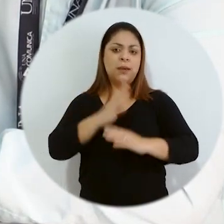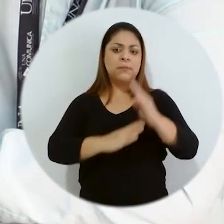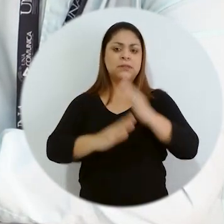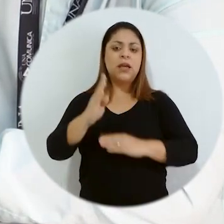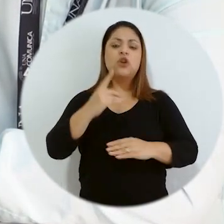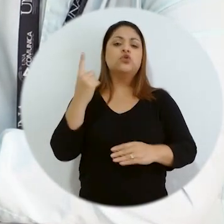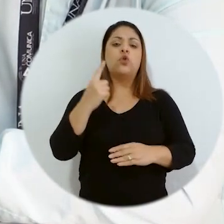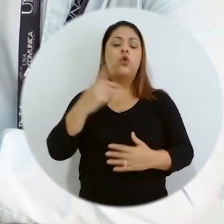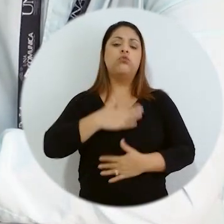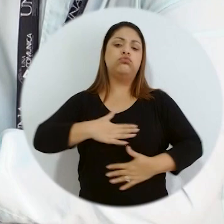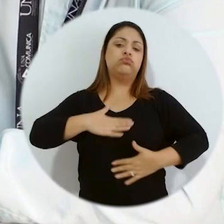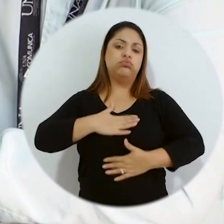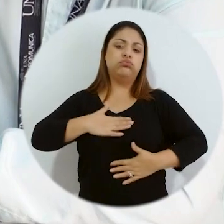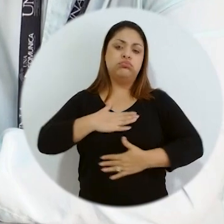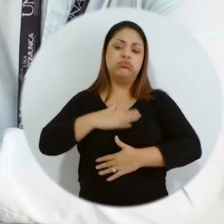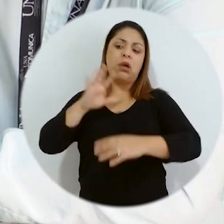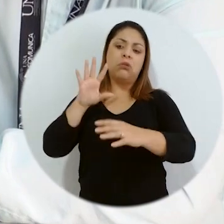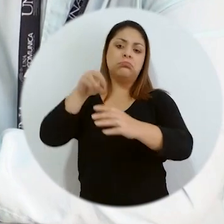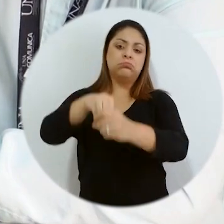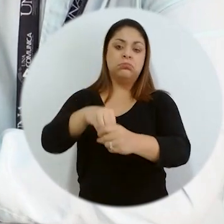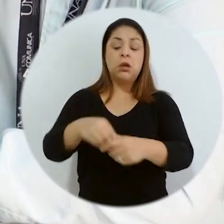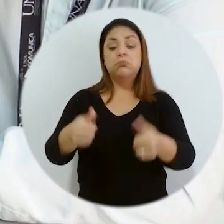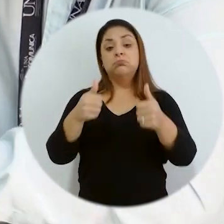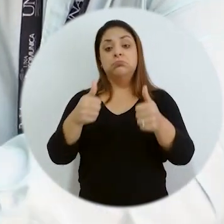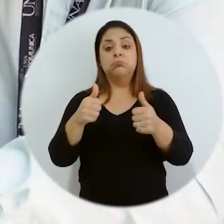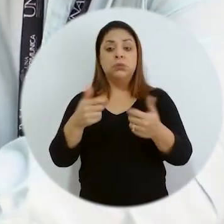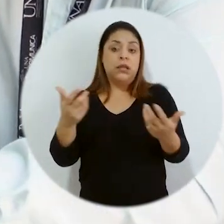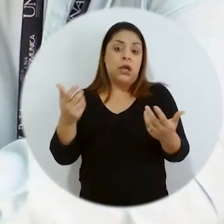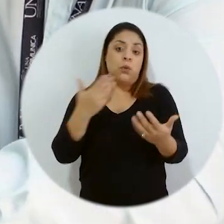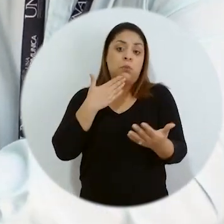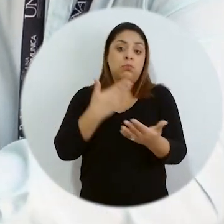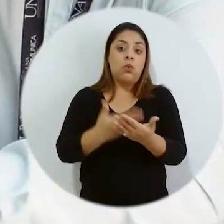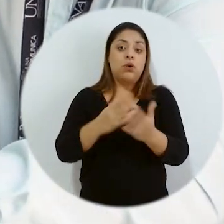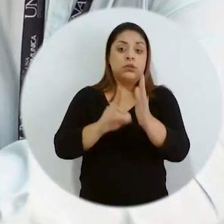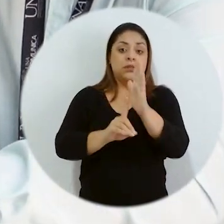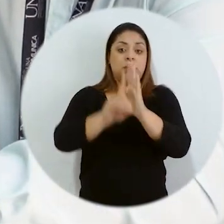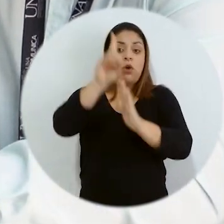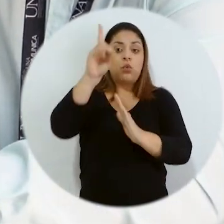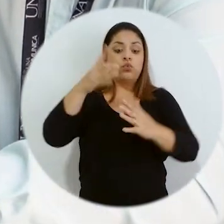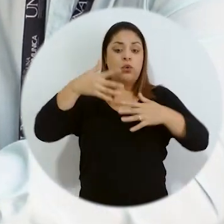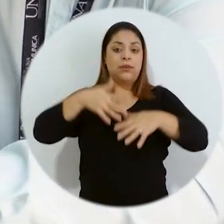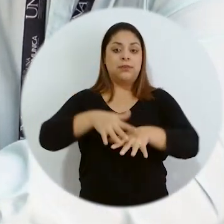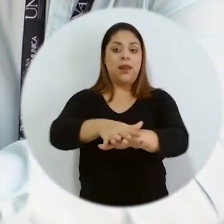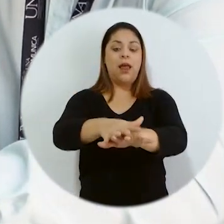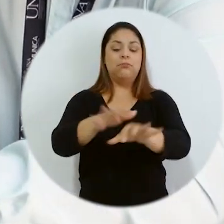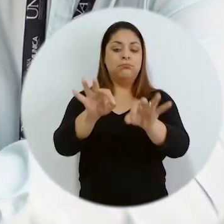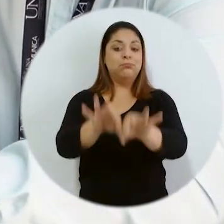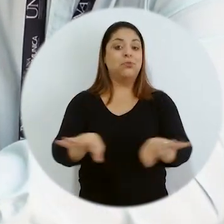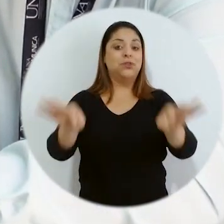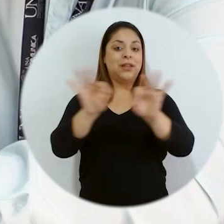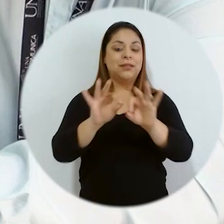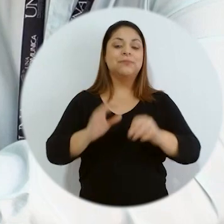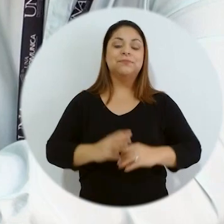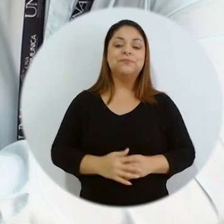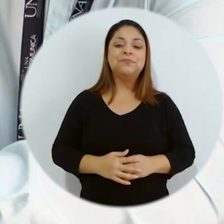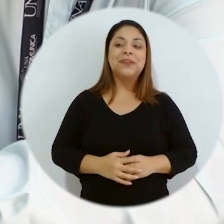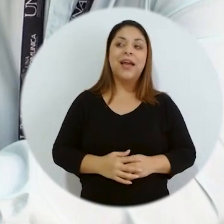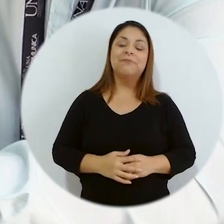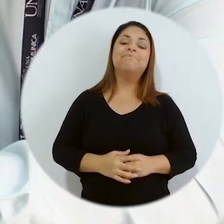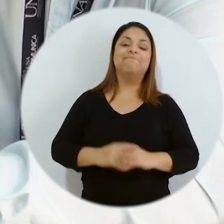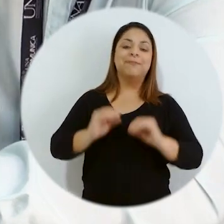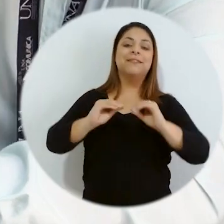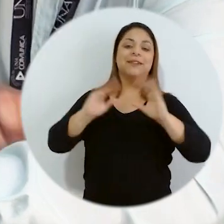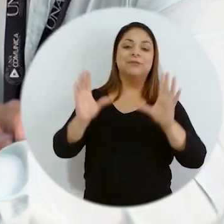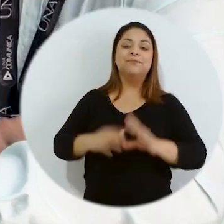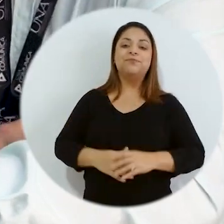una parte recreativa, ¿verdad? Que eso también, pues para nosotros, ¿verdad? Si pensamos en un desarrollo integral, pues es un área muy importante a fortalecer.